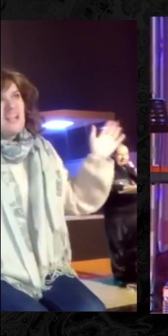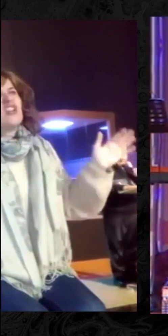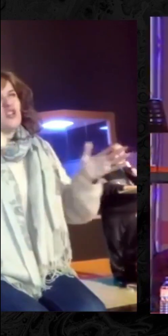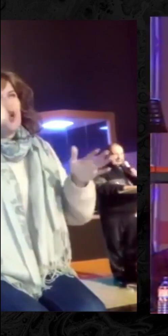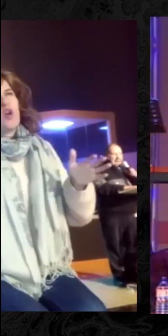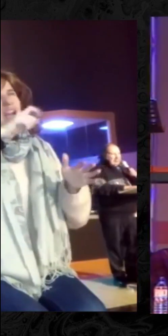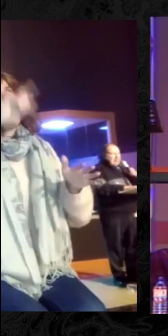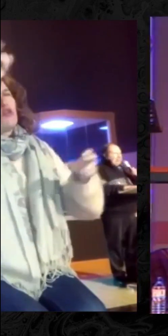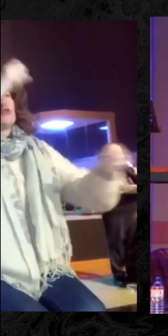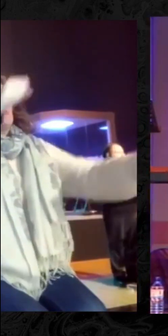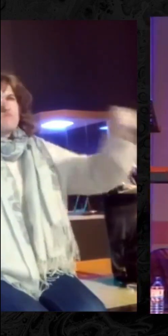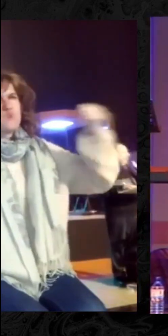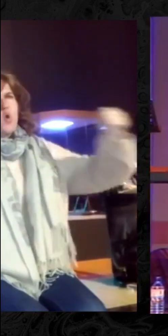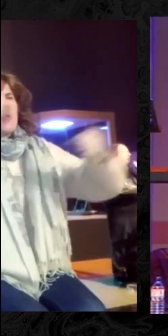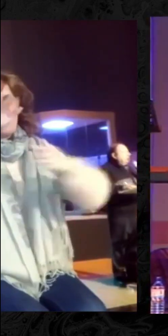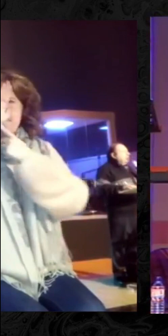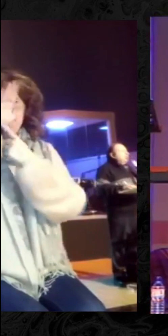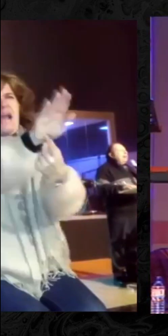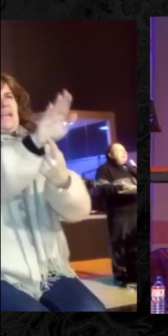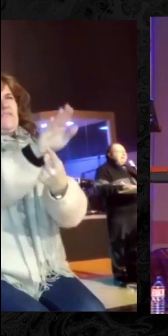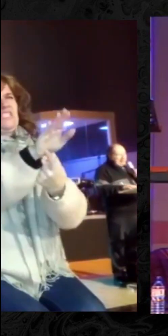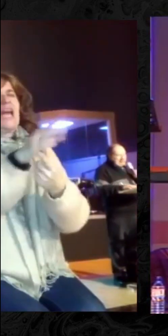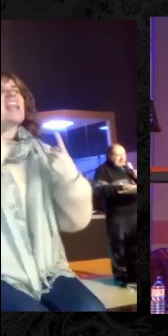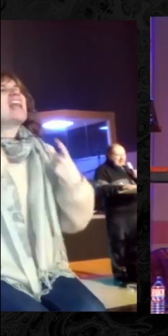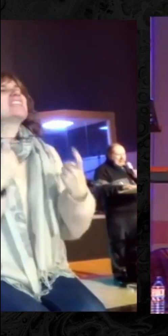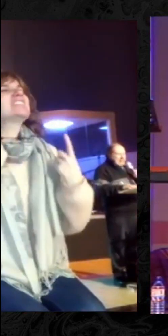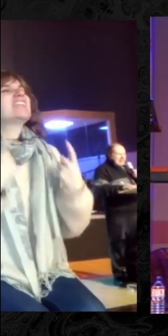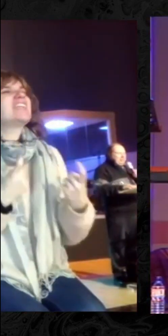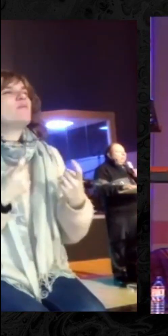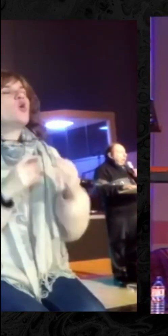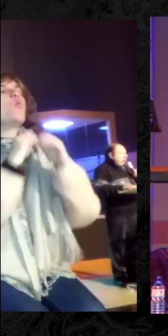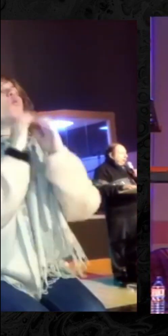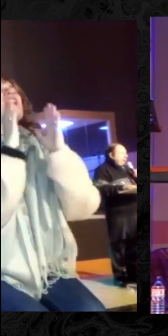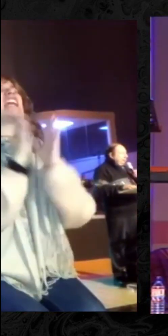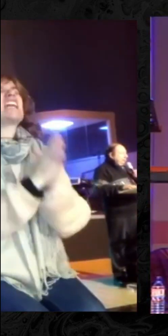manifestar y necesitamos una iglesia Poderosa